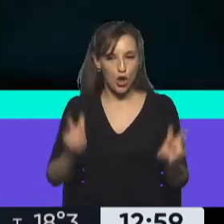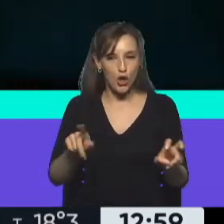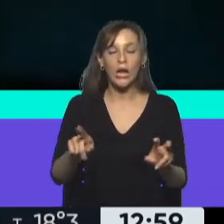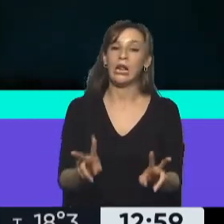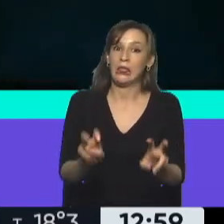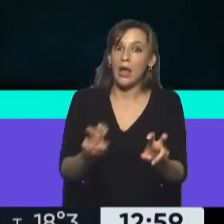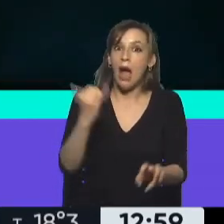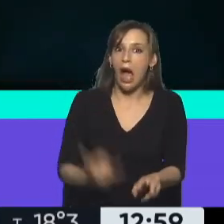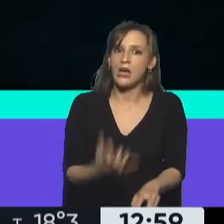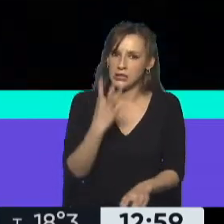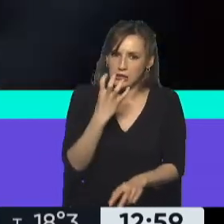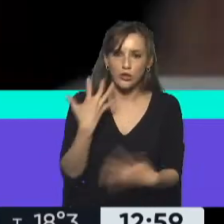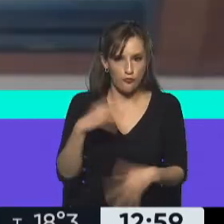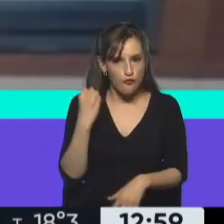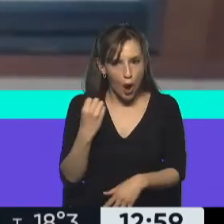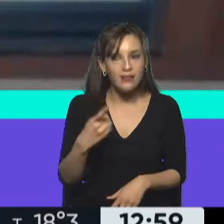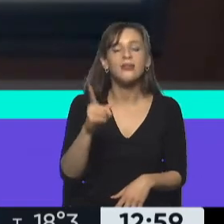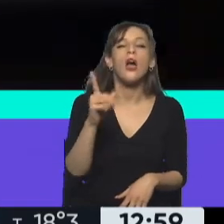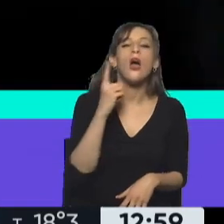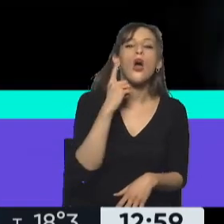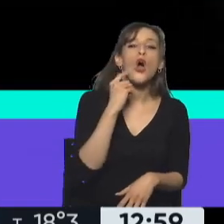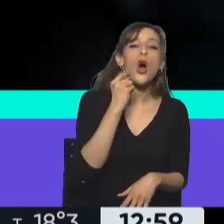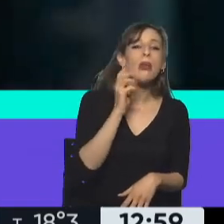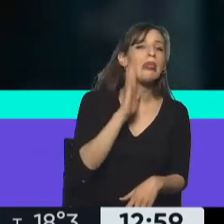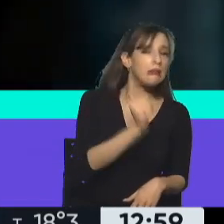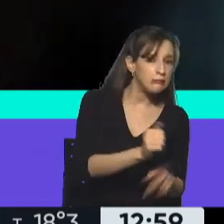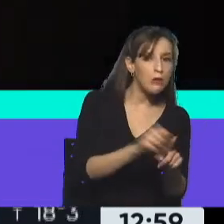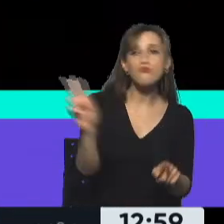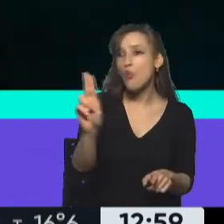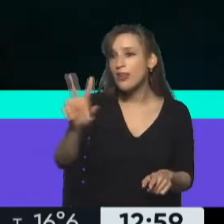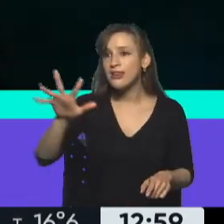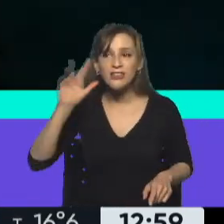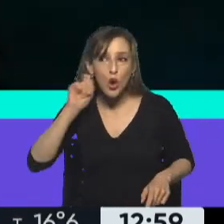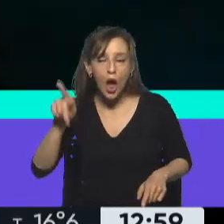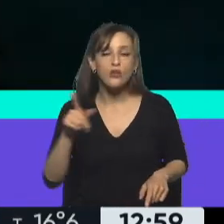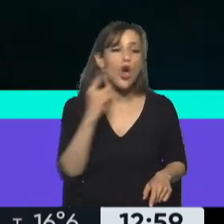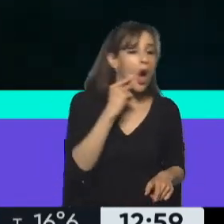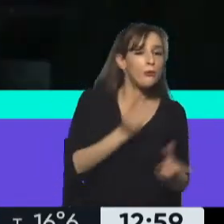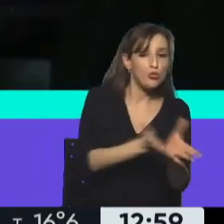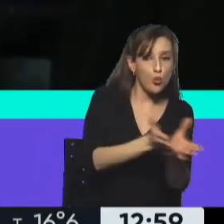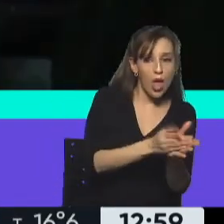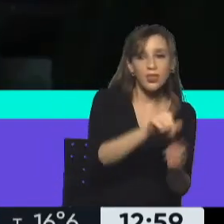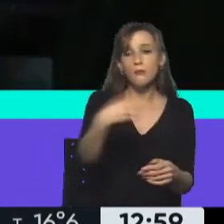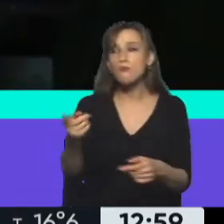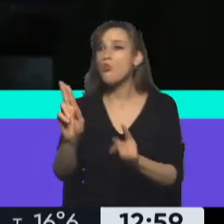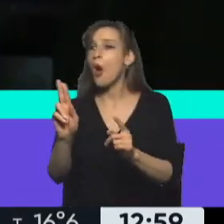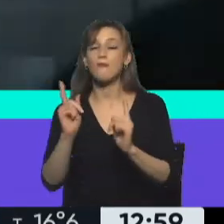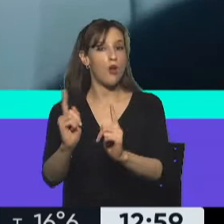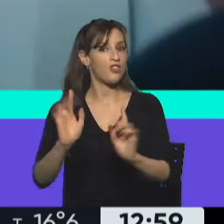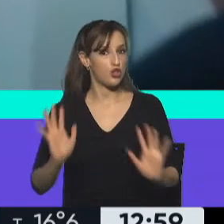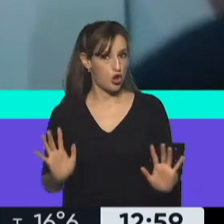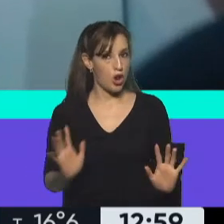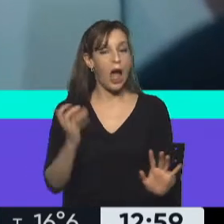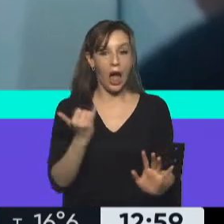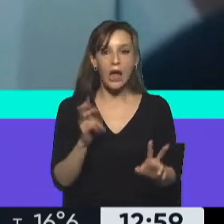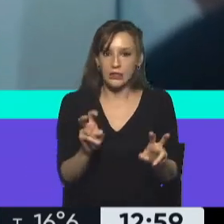una carga erótica importante, con un chico de 16 y ella de 35. Él es un estudiante, ella es la profesora. Hay mucho de